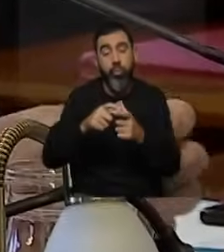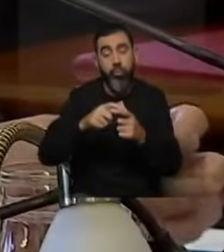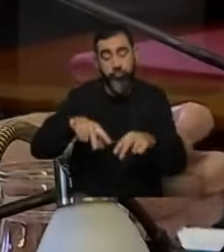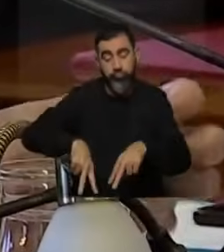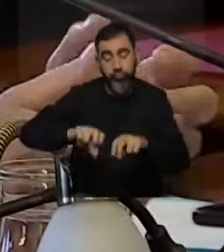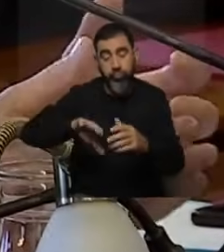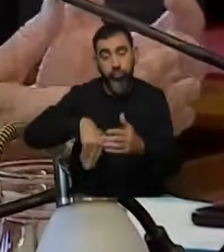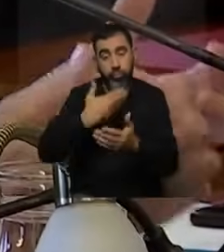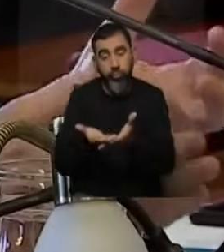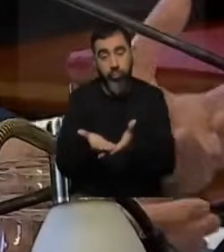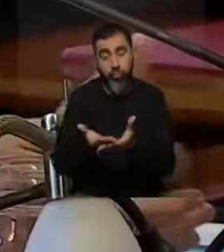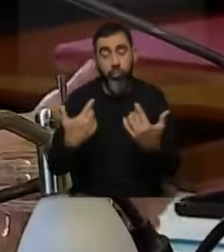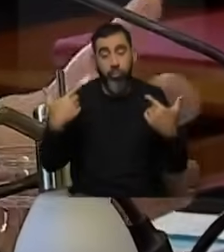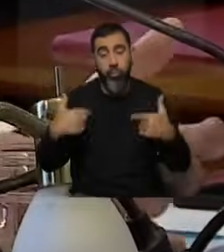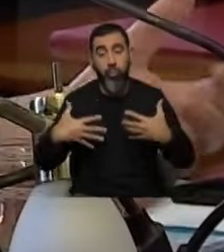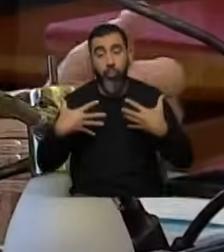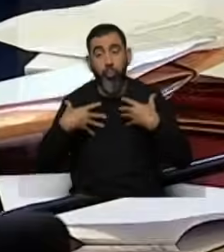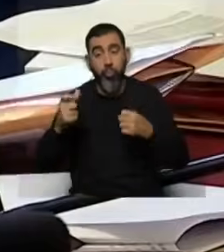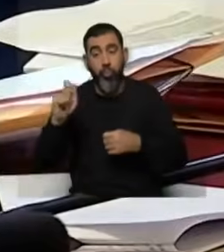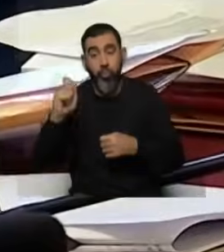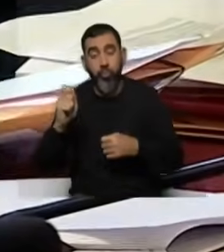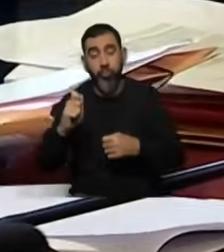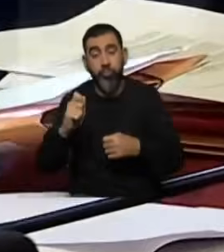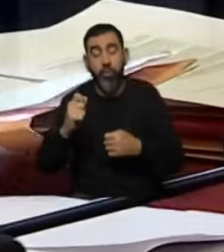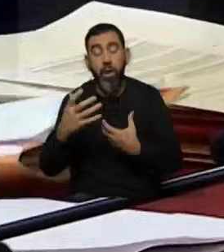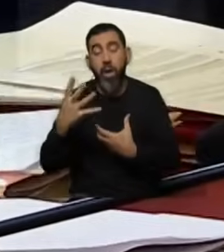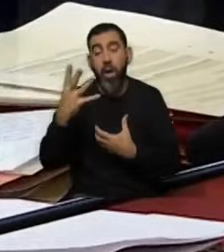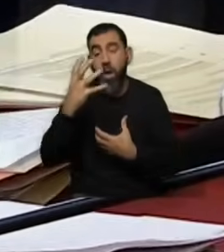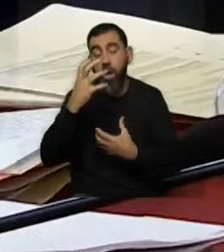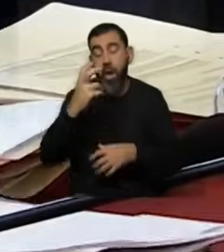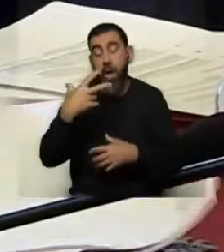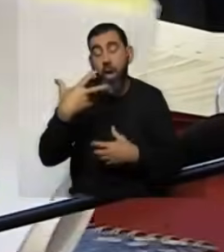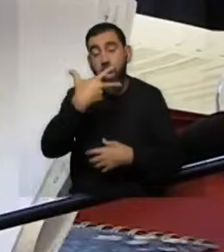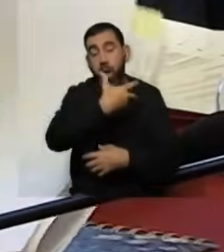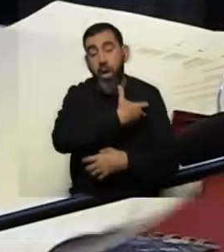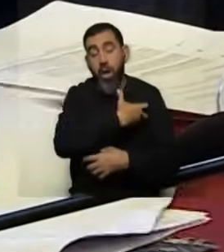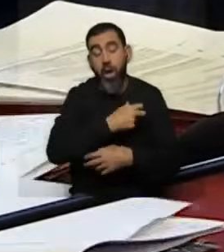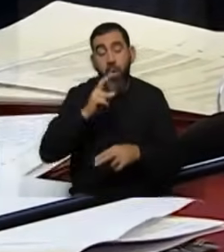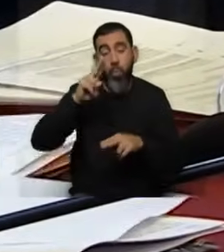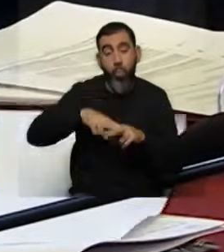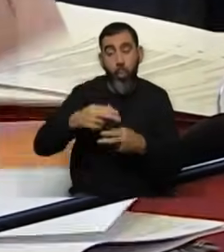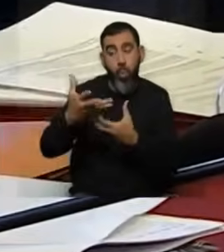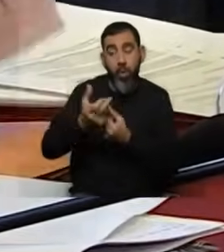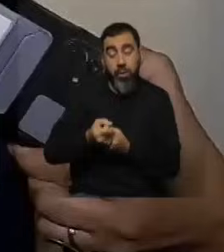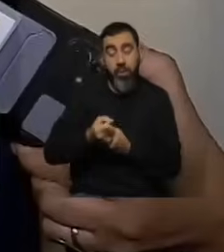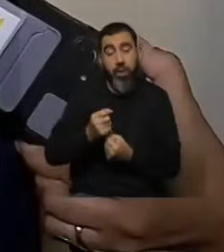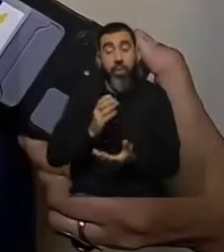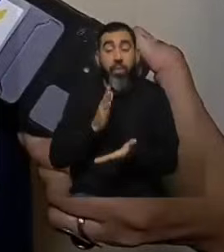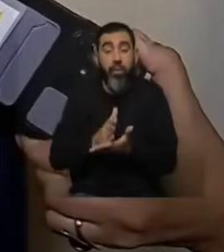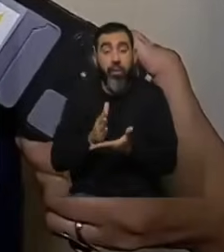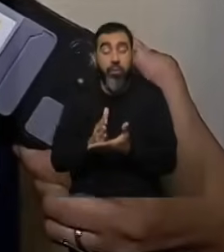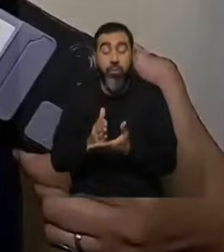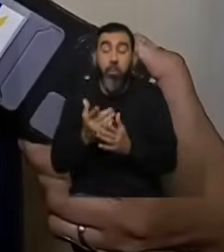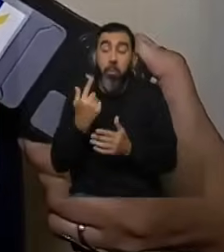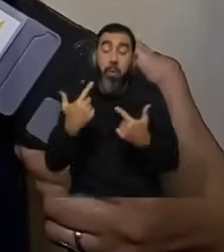del Ministerio de salud la eutanasia es una alternativa para nosotros un derecho ahora la ministra